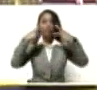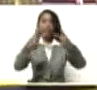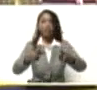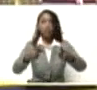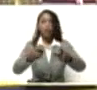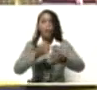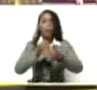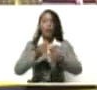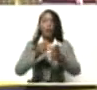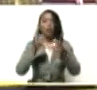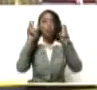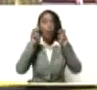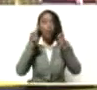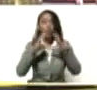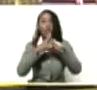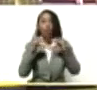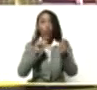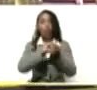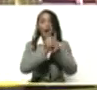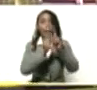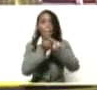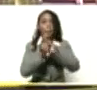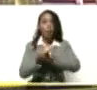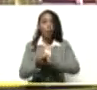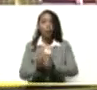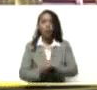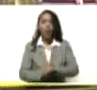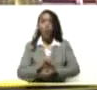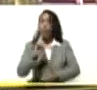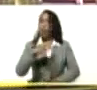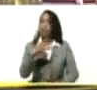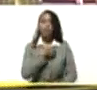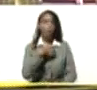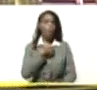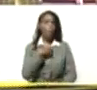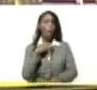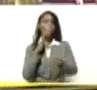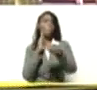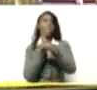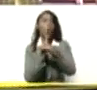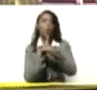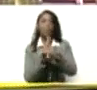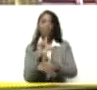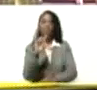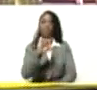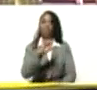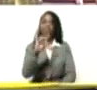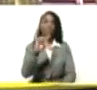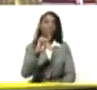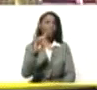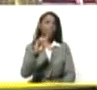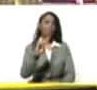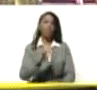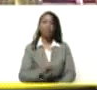el revolucionar de todo. No podemos quedarnos estancados